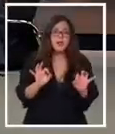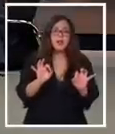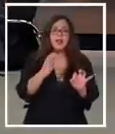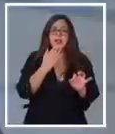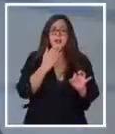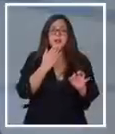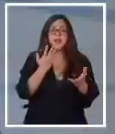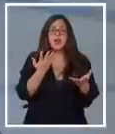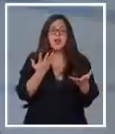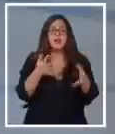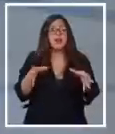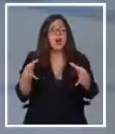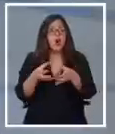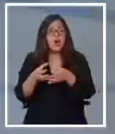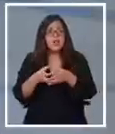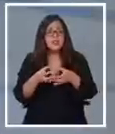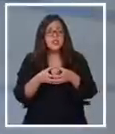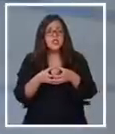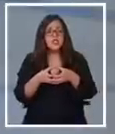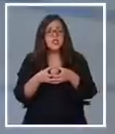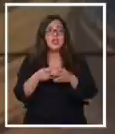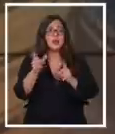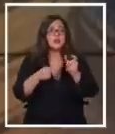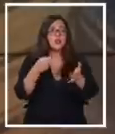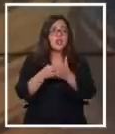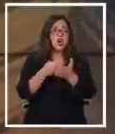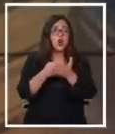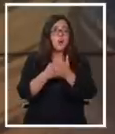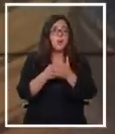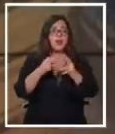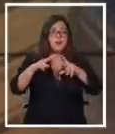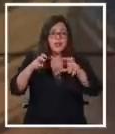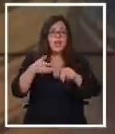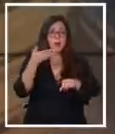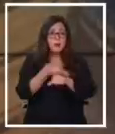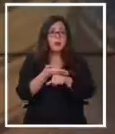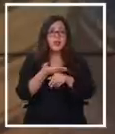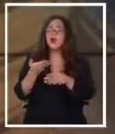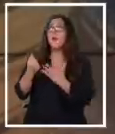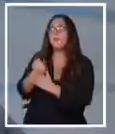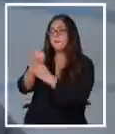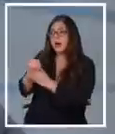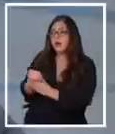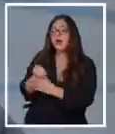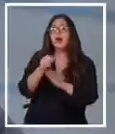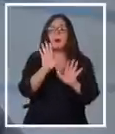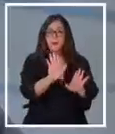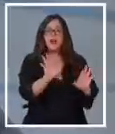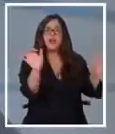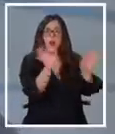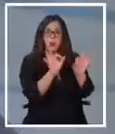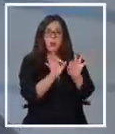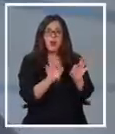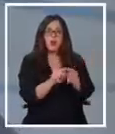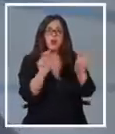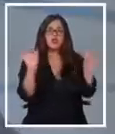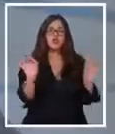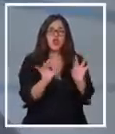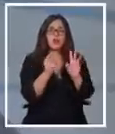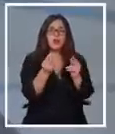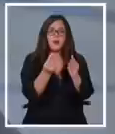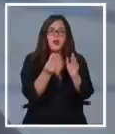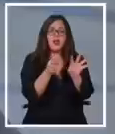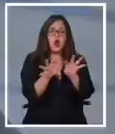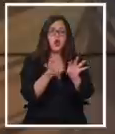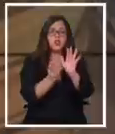organización de consumidores han pedido investigar paraíba eso es lo que estaba visión de la pregunta es esto se explica sólo por la inflación o por la carencia